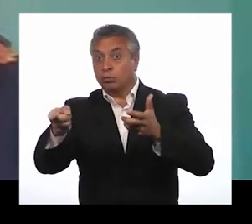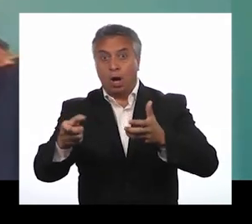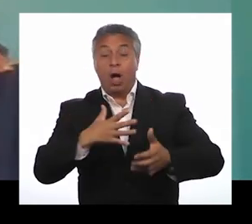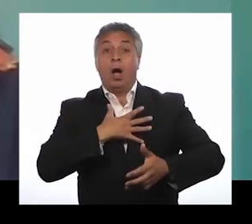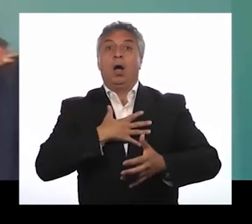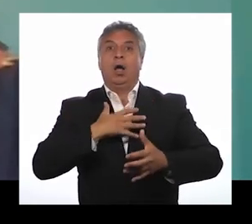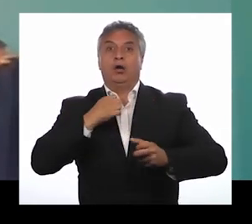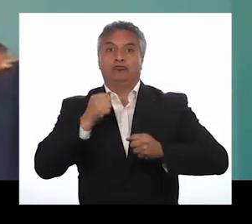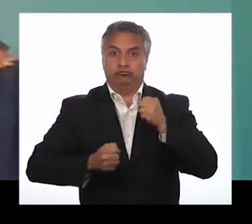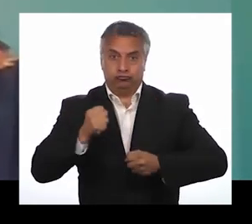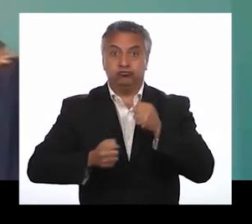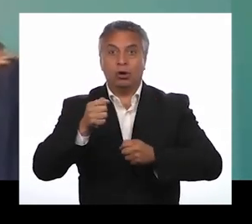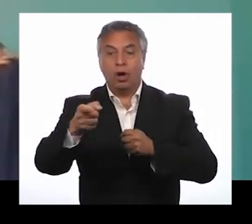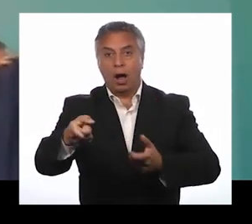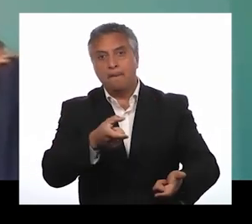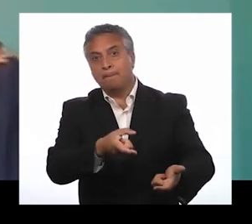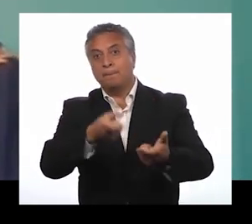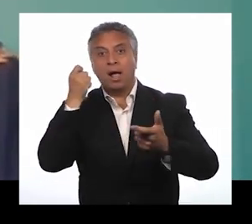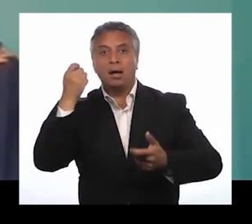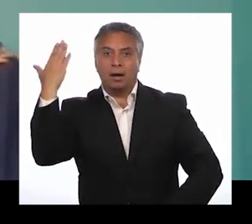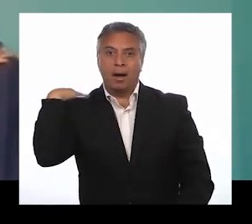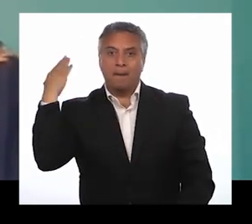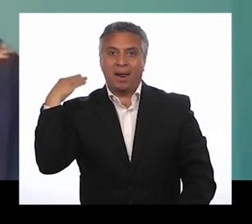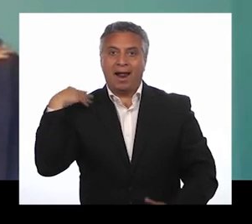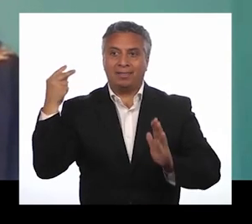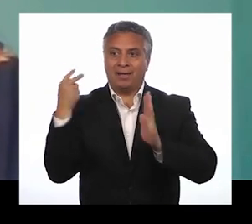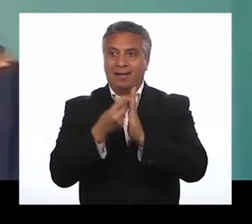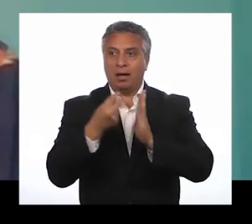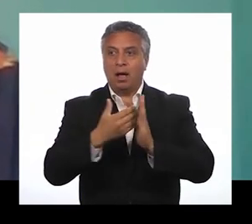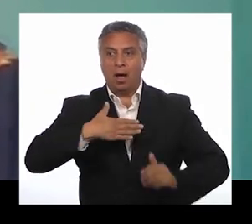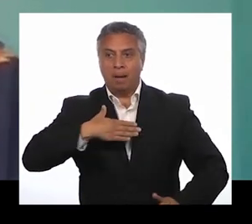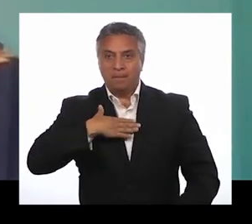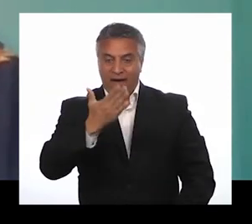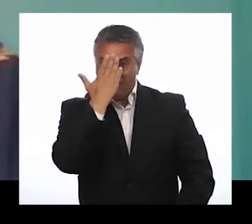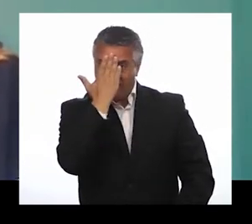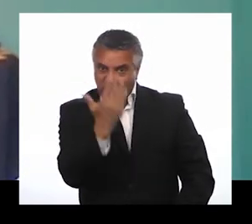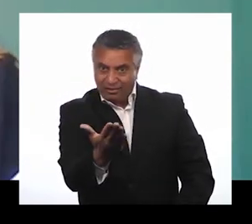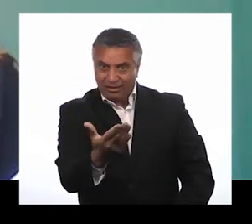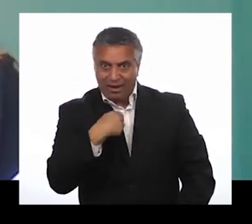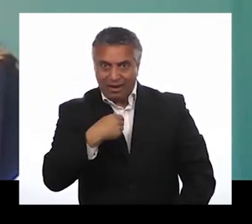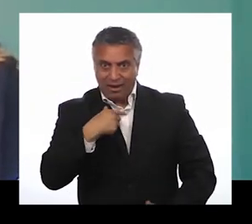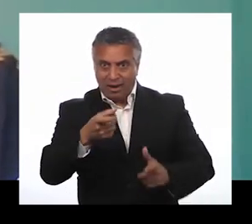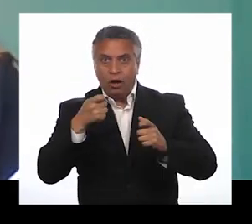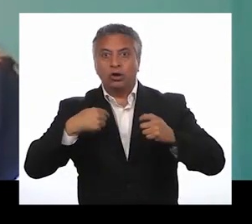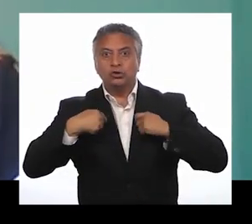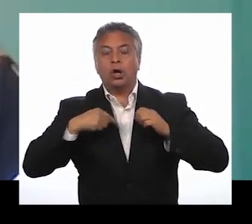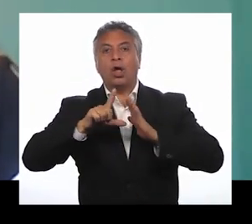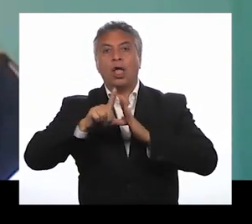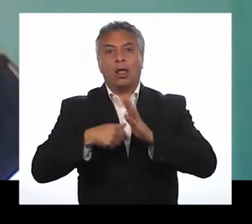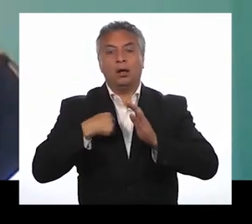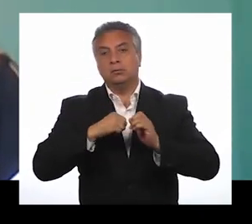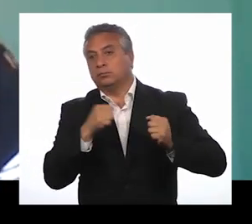puso a correr. Entonces a ella le llegó de espalda el impacto. Pero a mí me llegó de frente, porque reaccioné mucho más